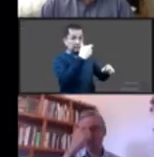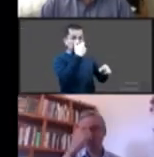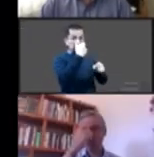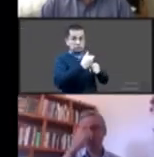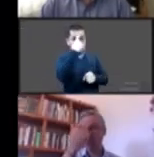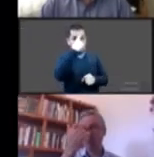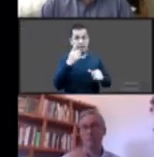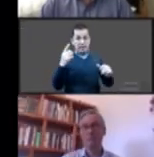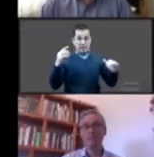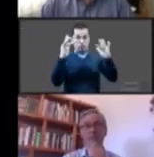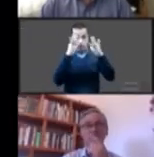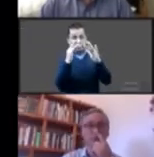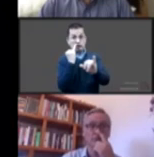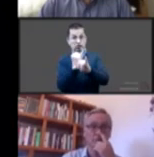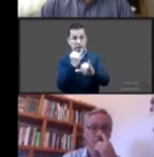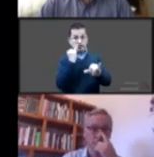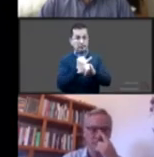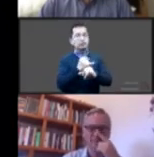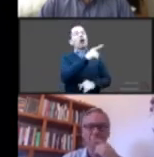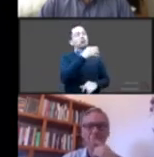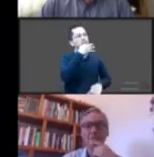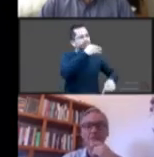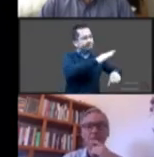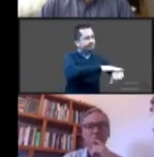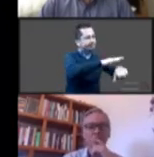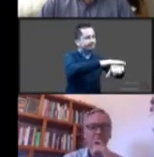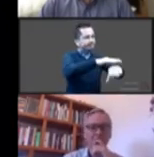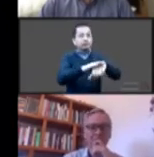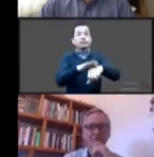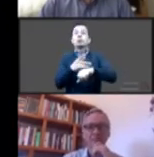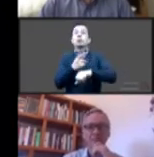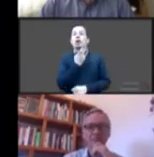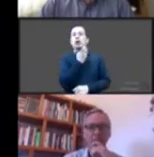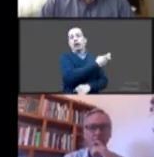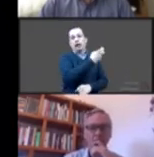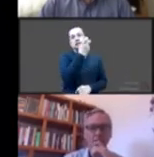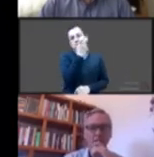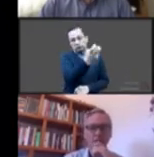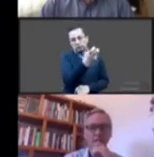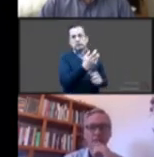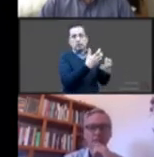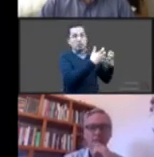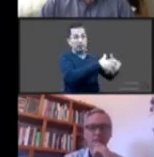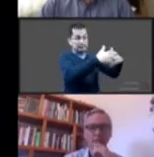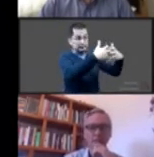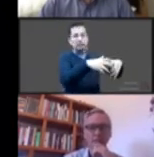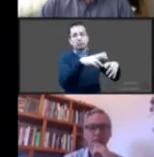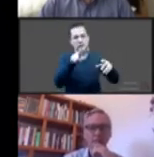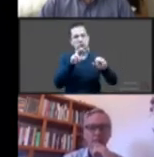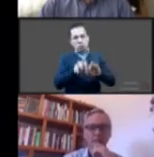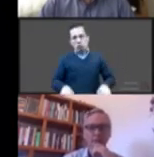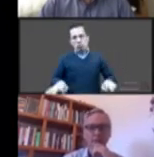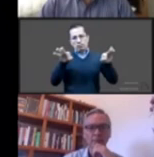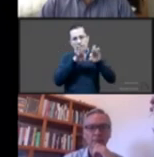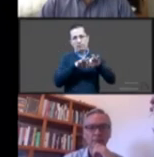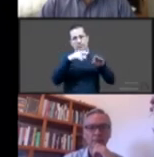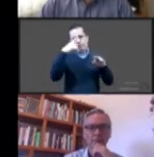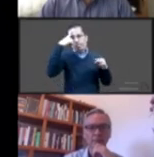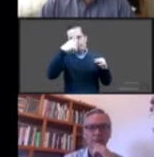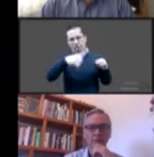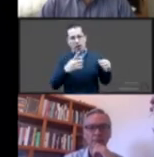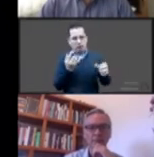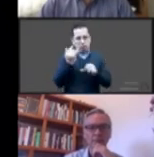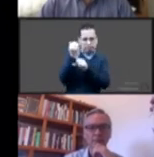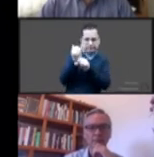cada uno de los países, porque son ellos parte importante de esta investigación. Obviamente, estamos